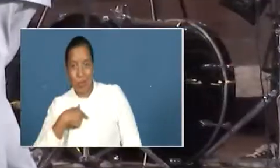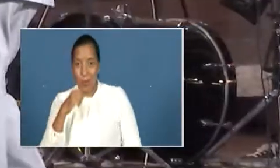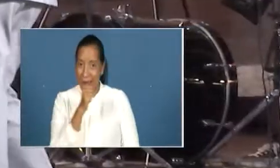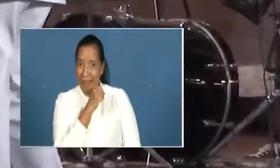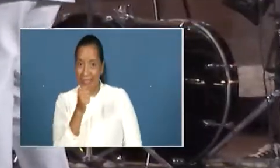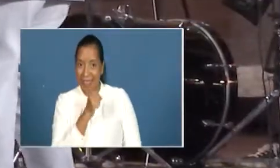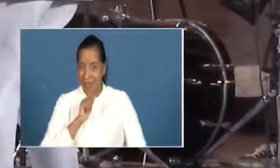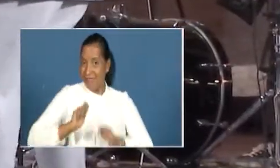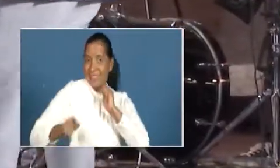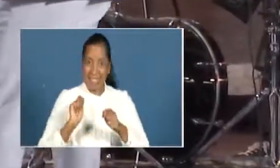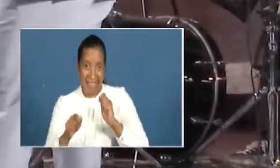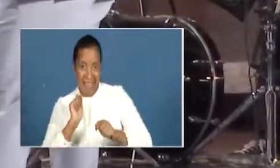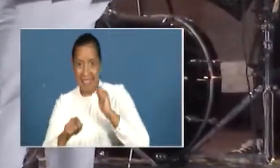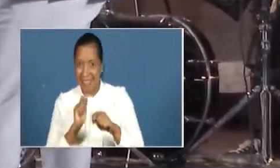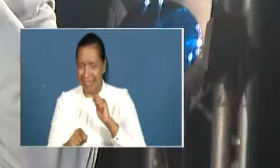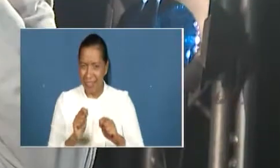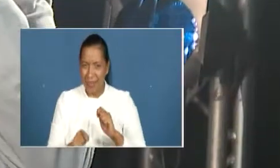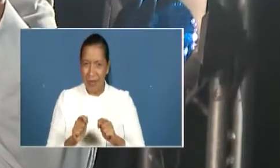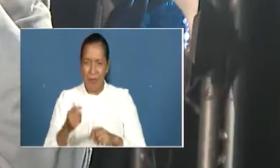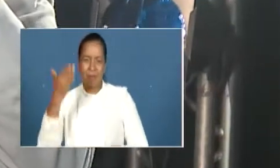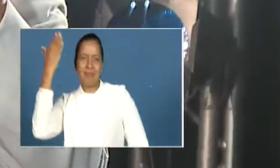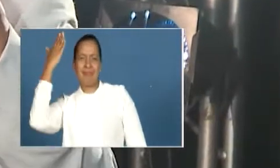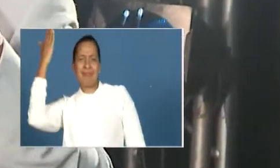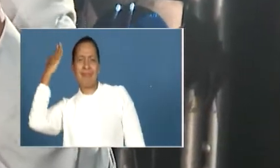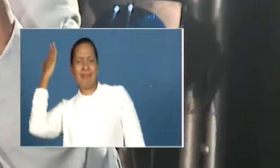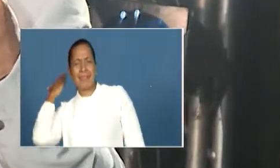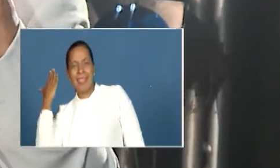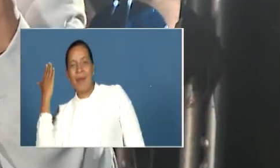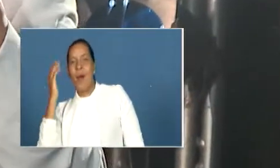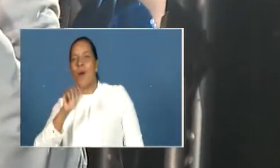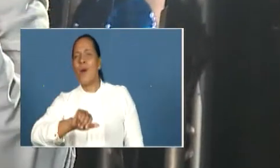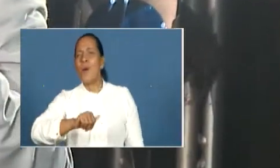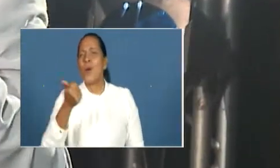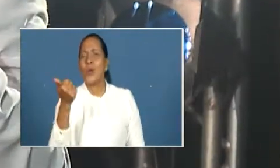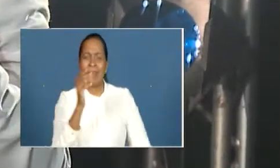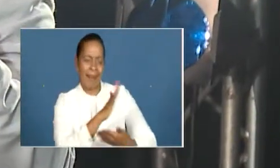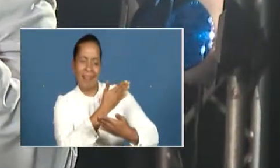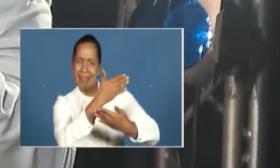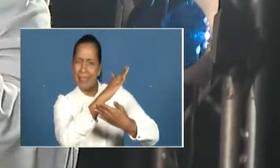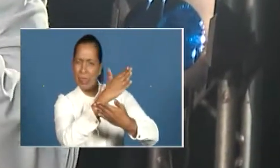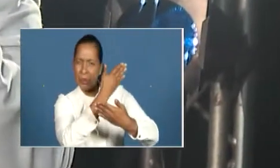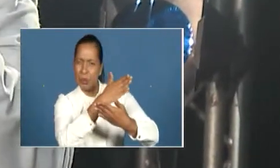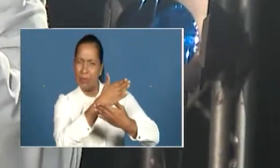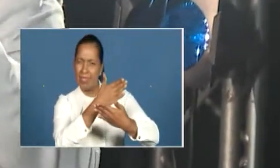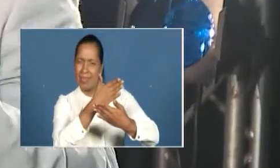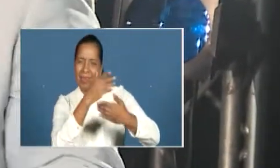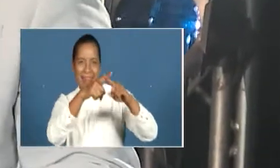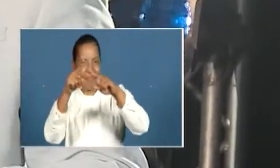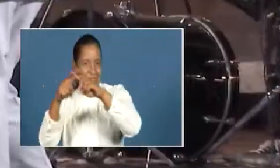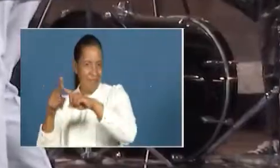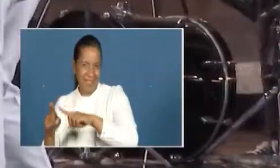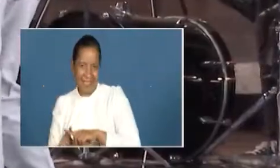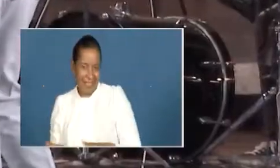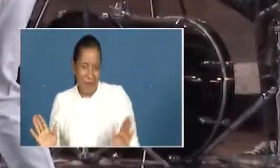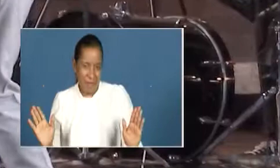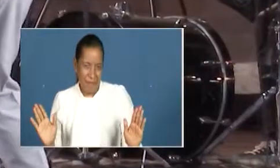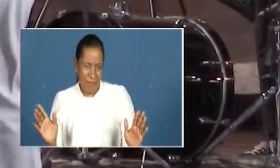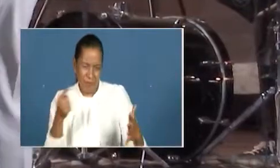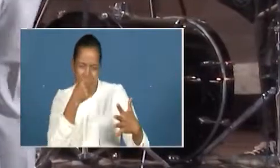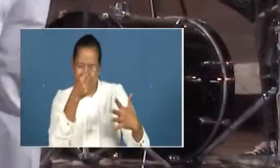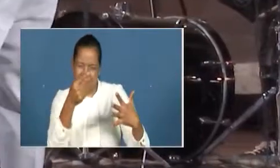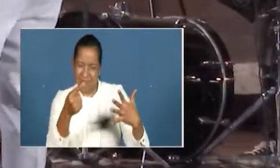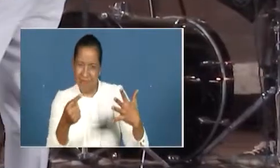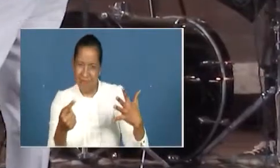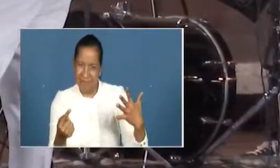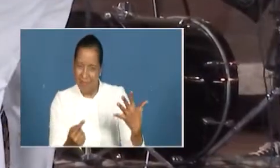escuchaba en casa Tchaikovsky, Mozart, Beethoven, me resultó Liszt, clásico el Schubert, niño. Lo que